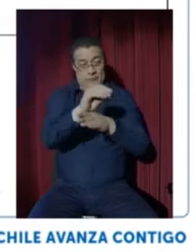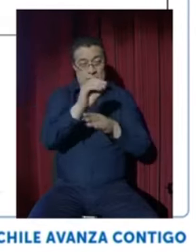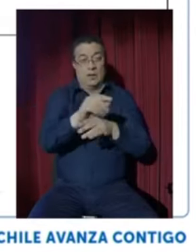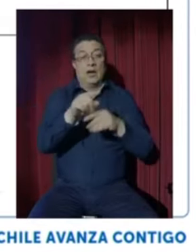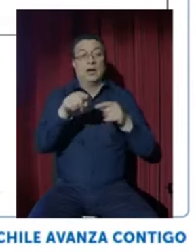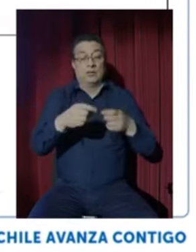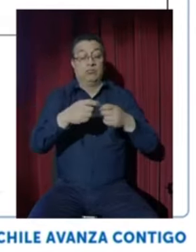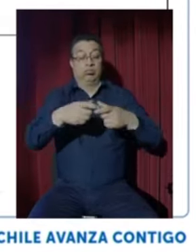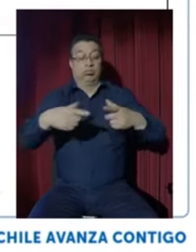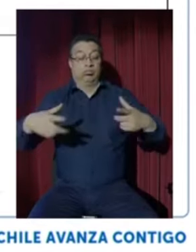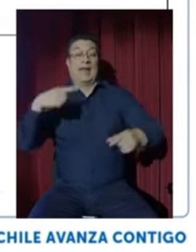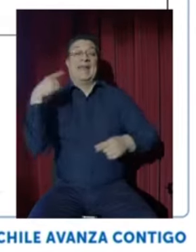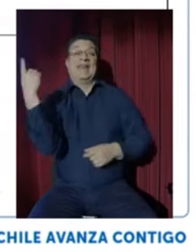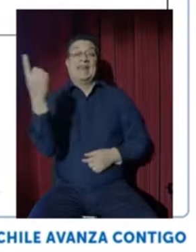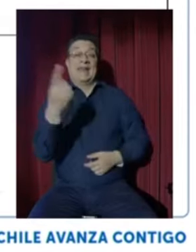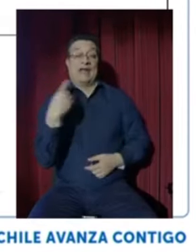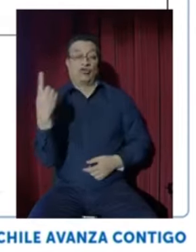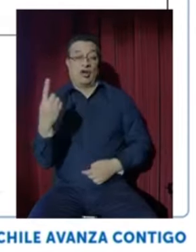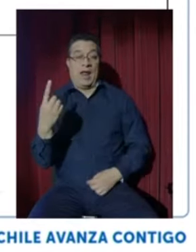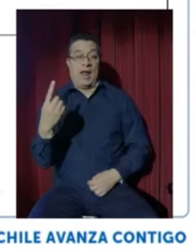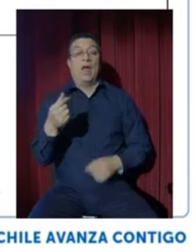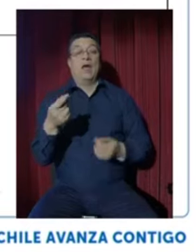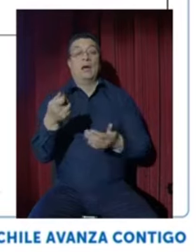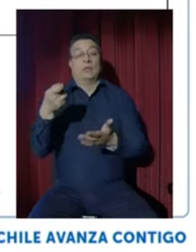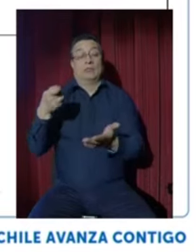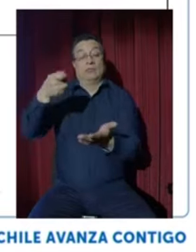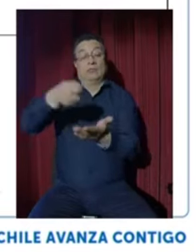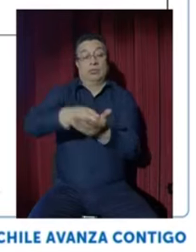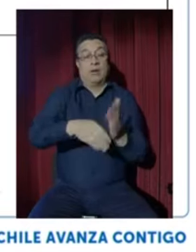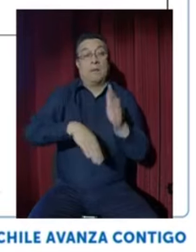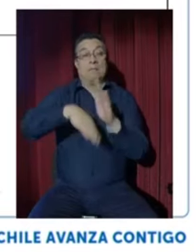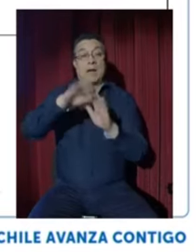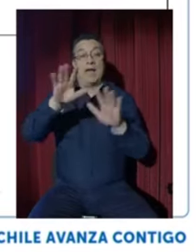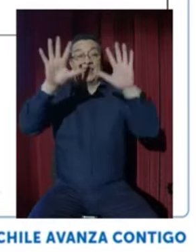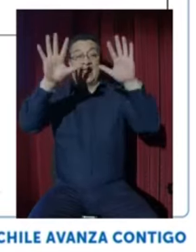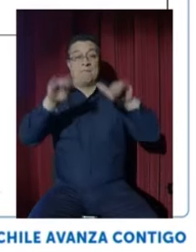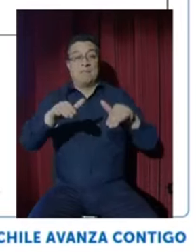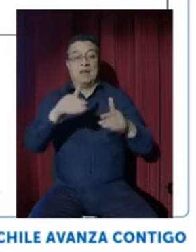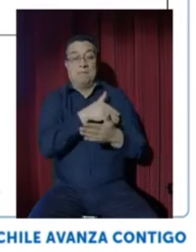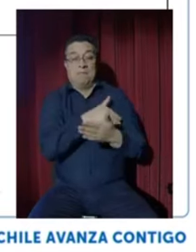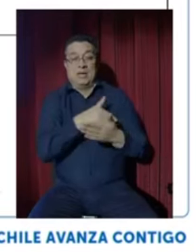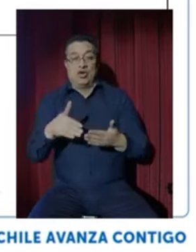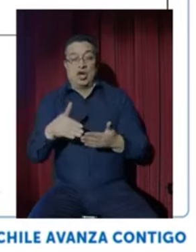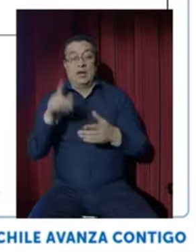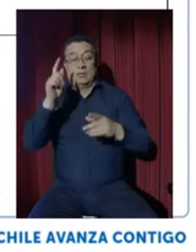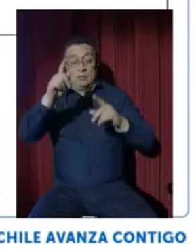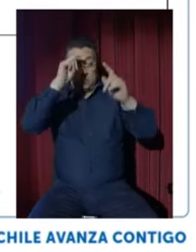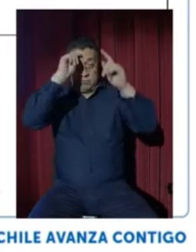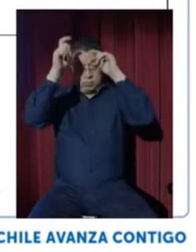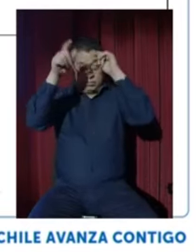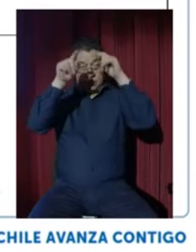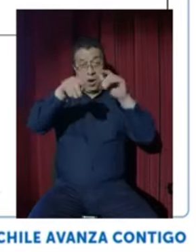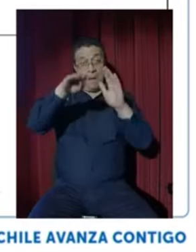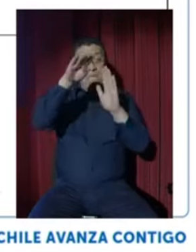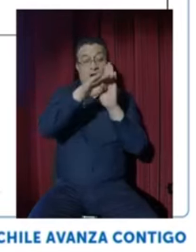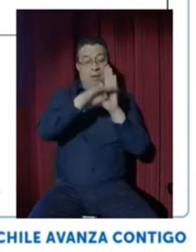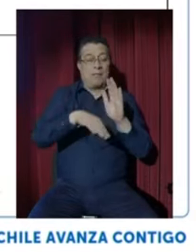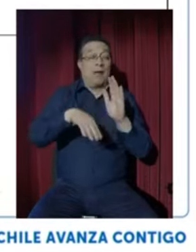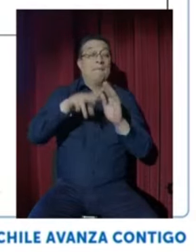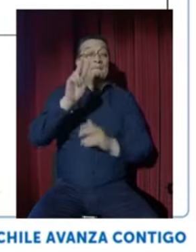alcance nacional a aplicamos un presupuesto de más de 10000 millones de pesos se crearon con este programa más de